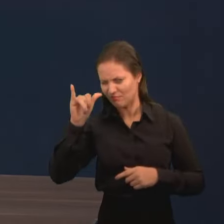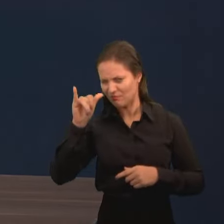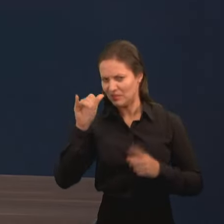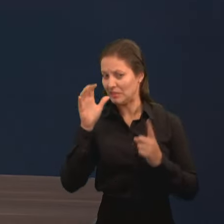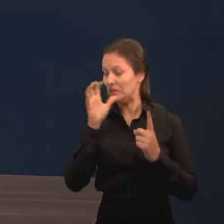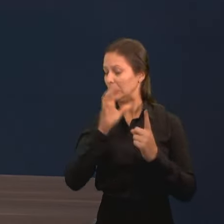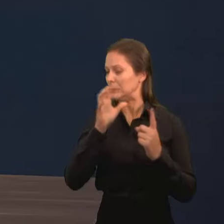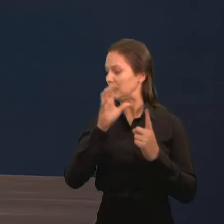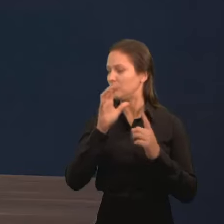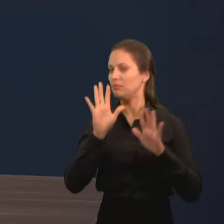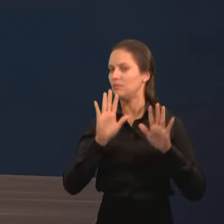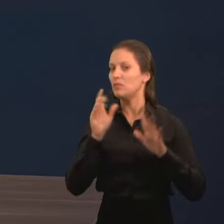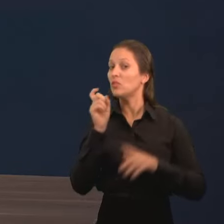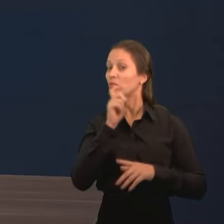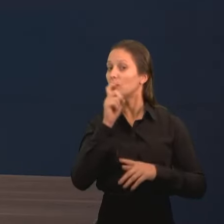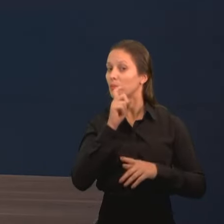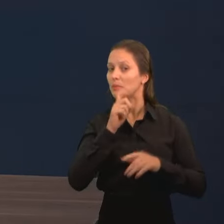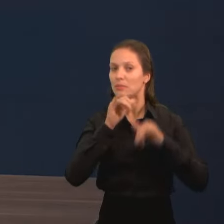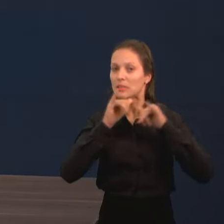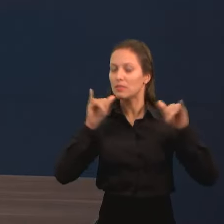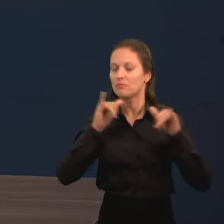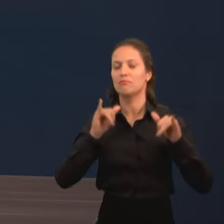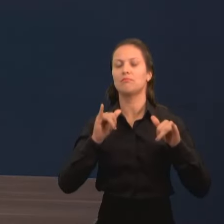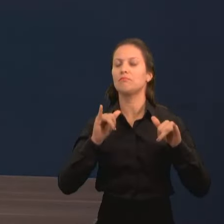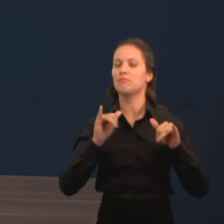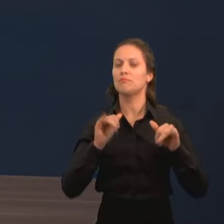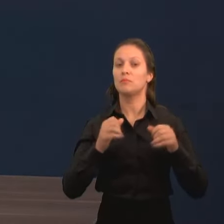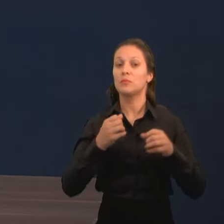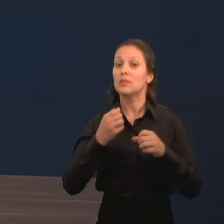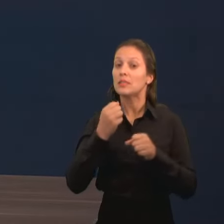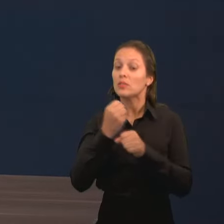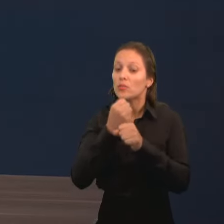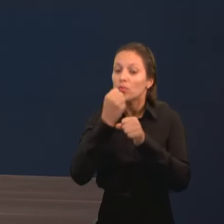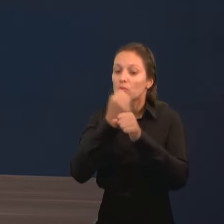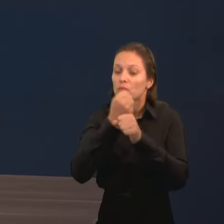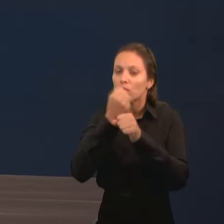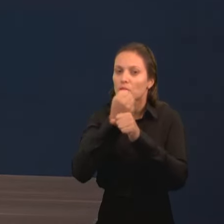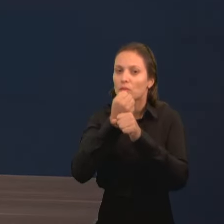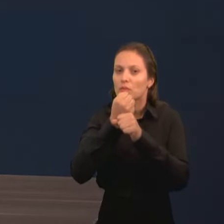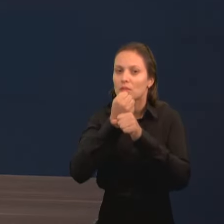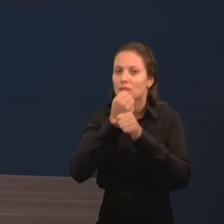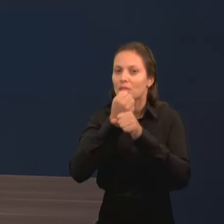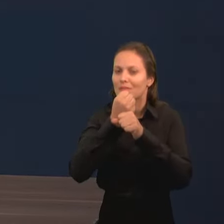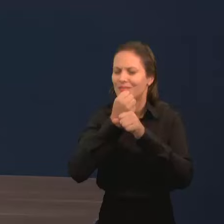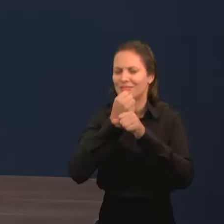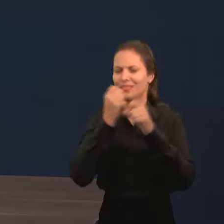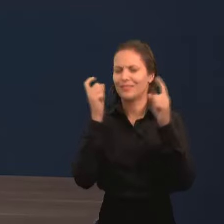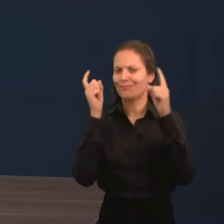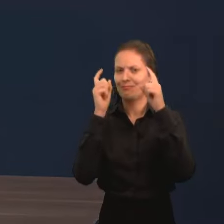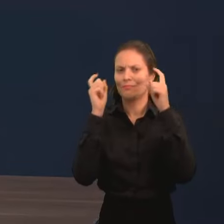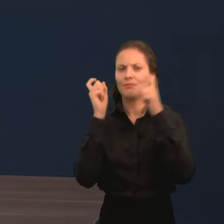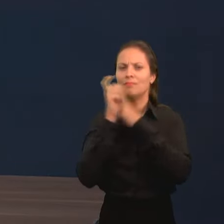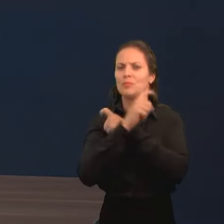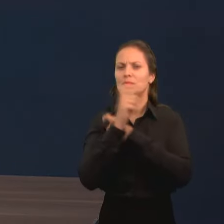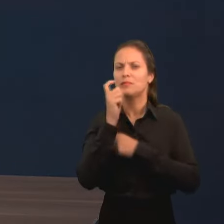para manipular o desinformar o construir realidades paralelas que